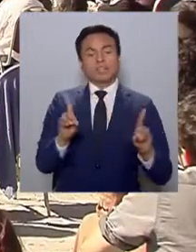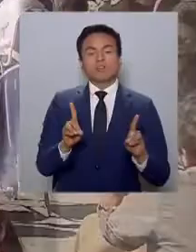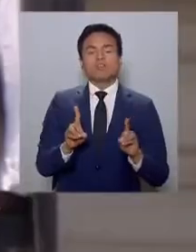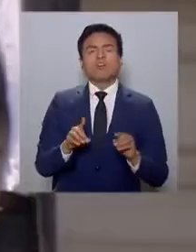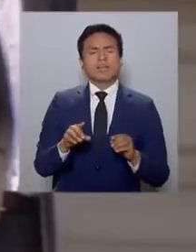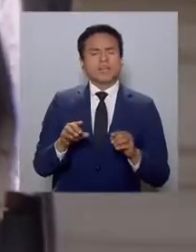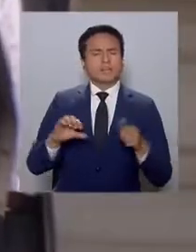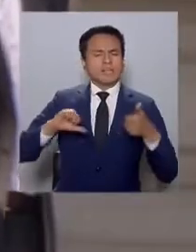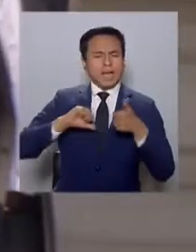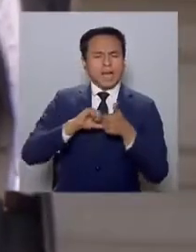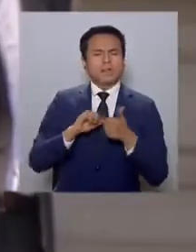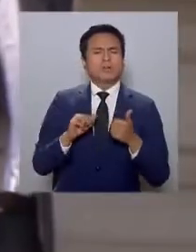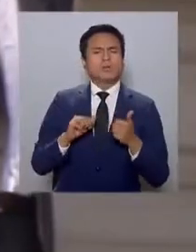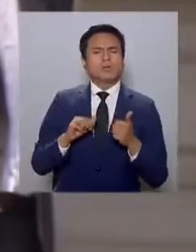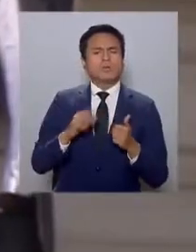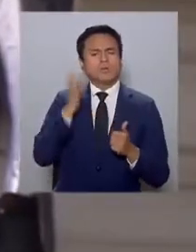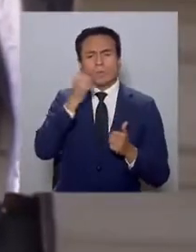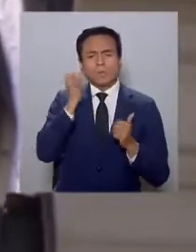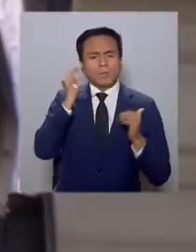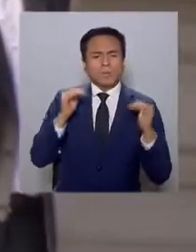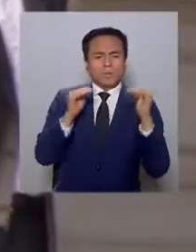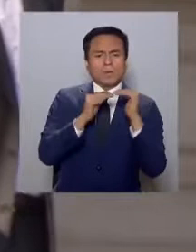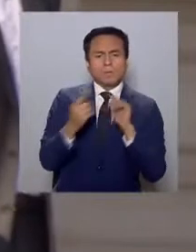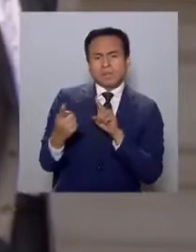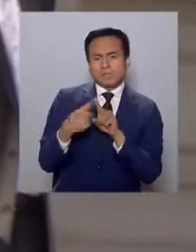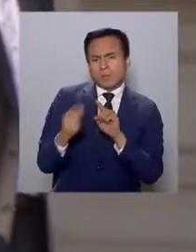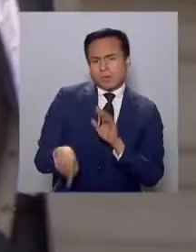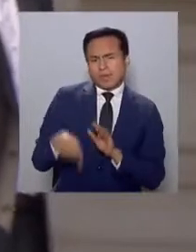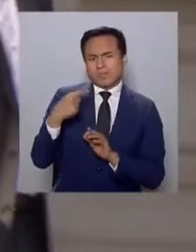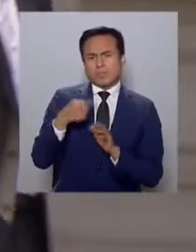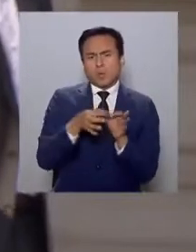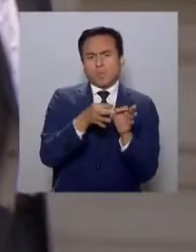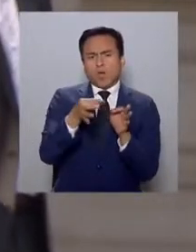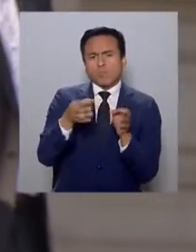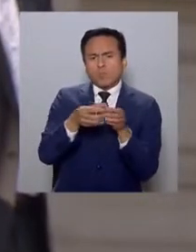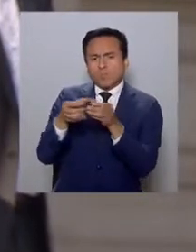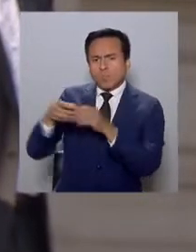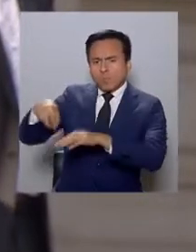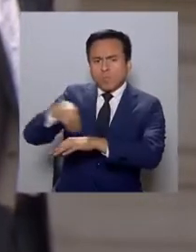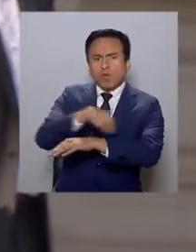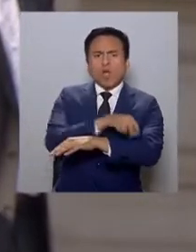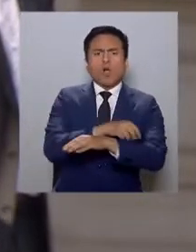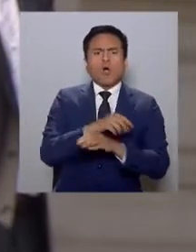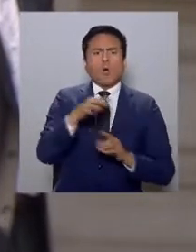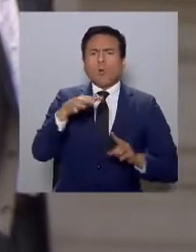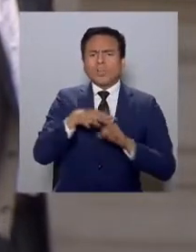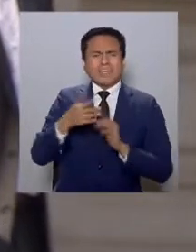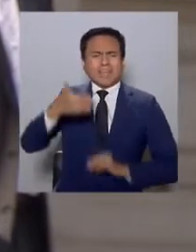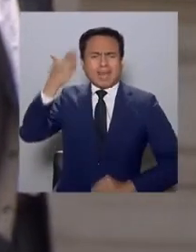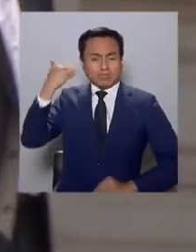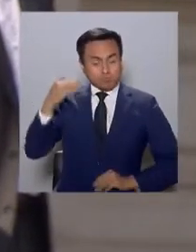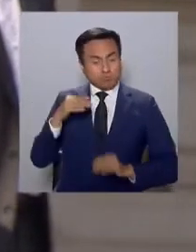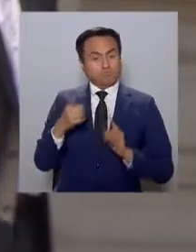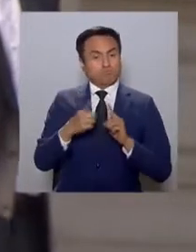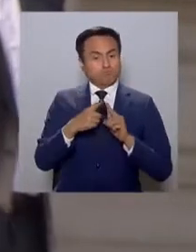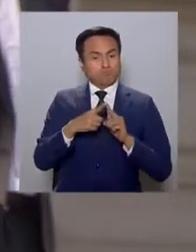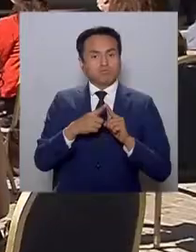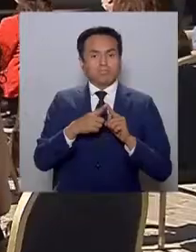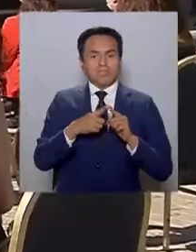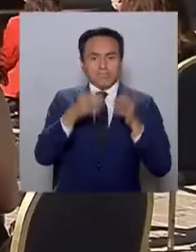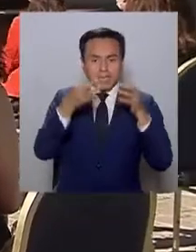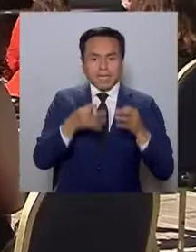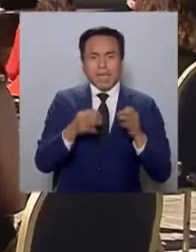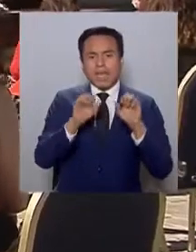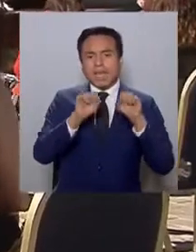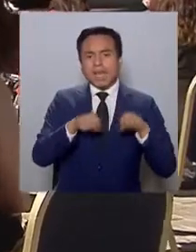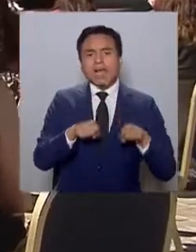paritario, con participación por primera vez de los pueblos originarios, de todos los pueblos originarios, llegue a puerto en